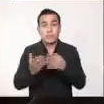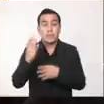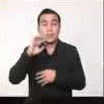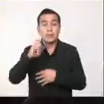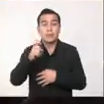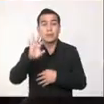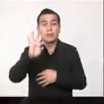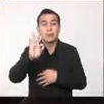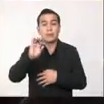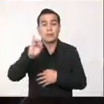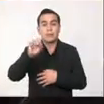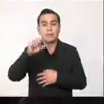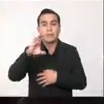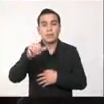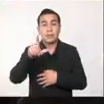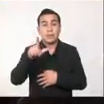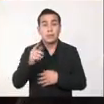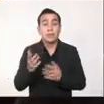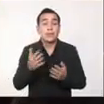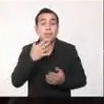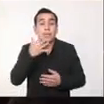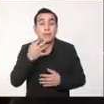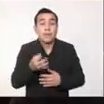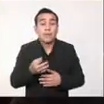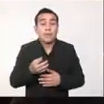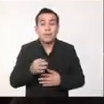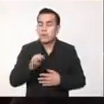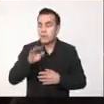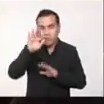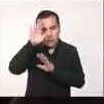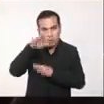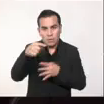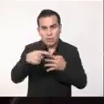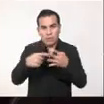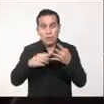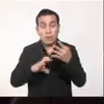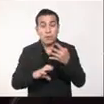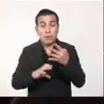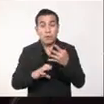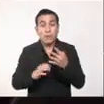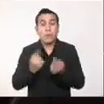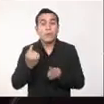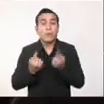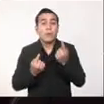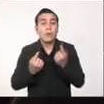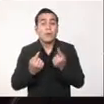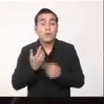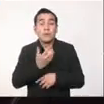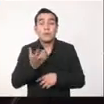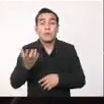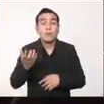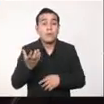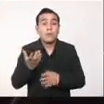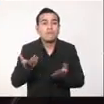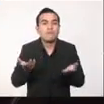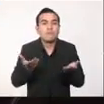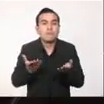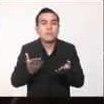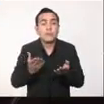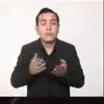Astor Escalante. Están en la sentencia cuando se declaró inconstitucional el presidente del Consejo Nacional de la Judicatura. Están en la sentencia cuando se